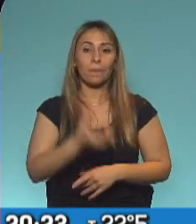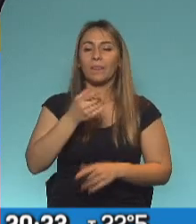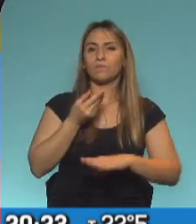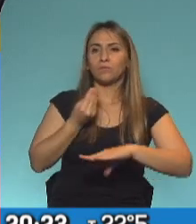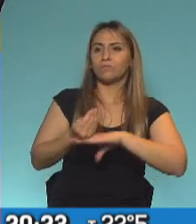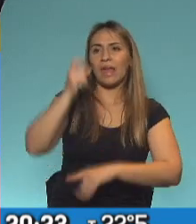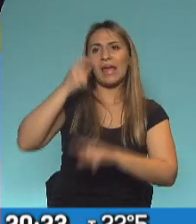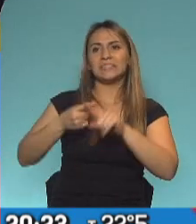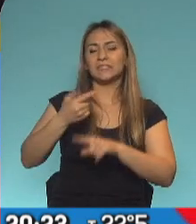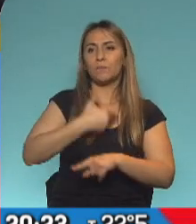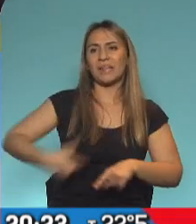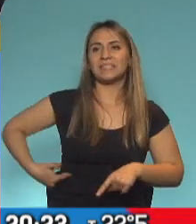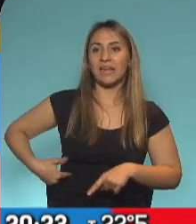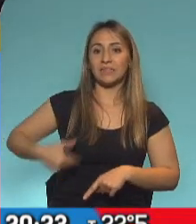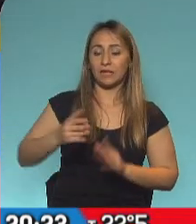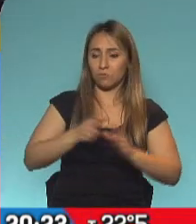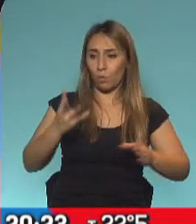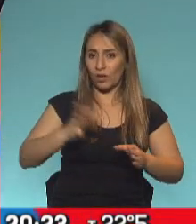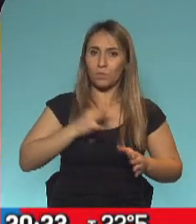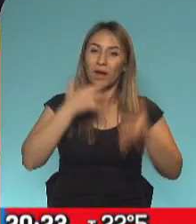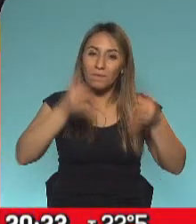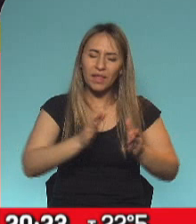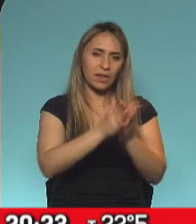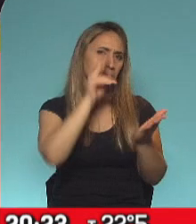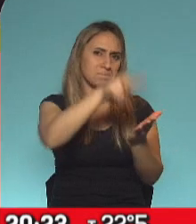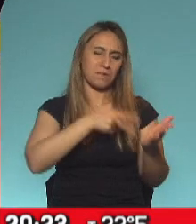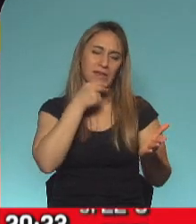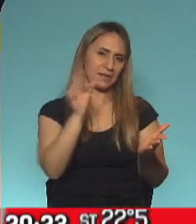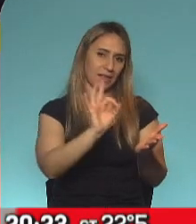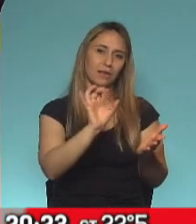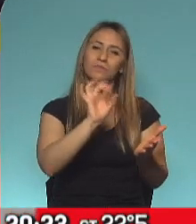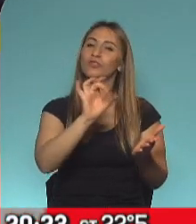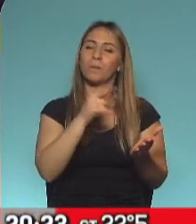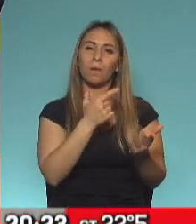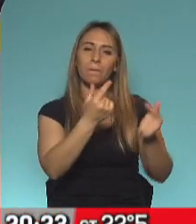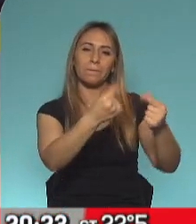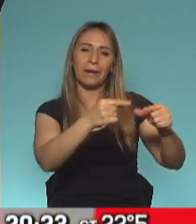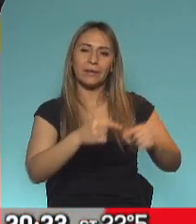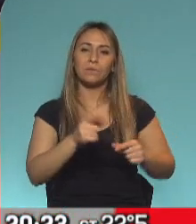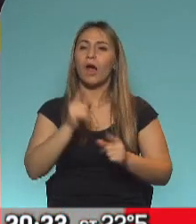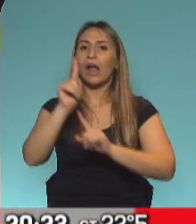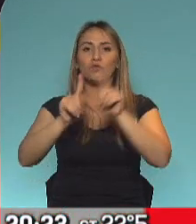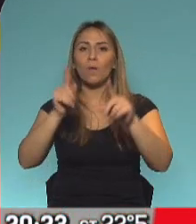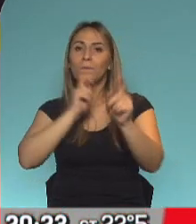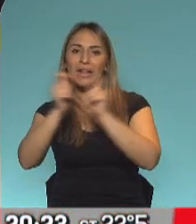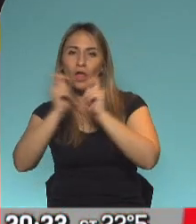años. Pero la verdad es que no tengo juicio sobre eso, no he leído el libro, he leído solamente muy por encima versiones periodísticas. Lo que sí considero es